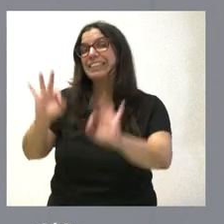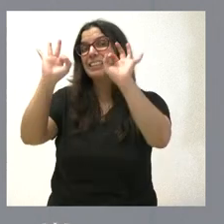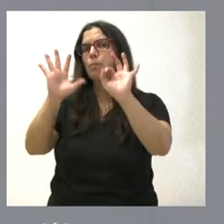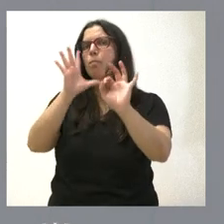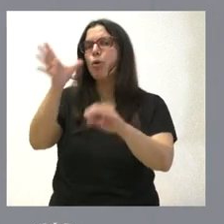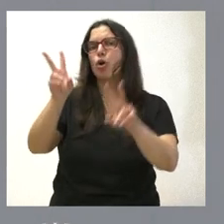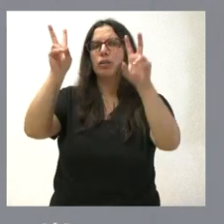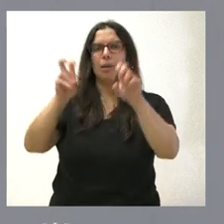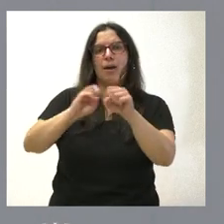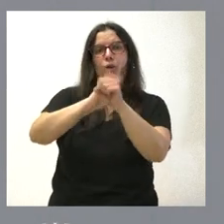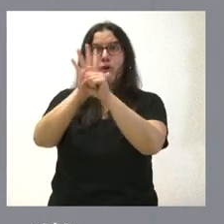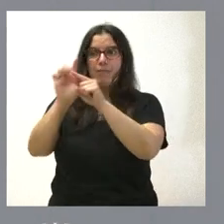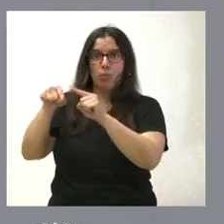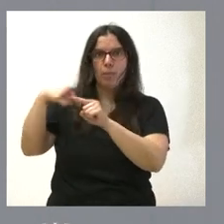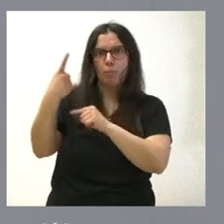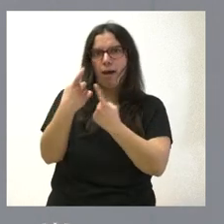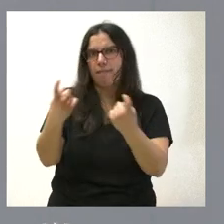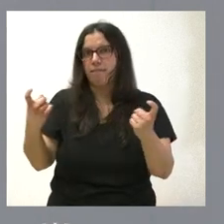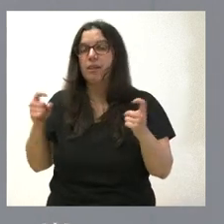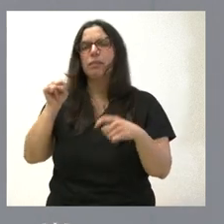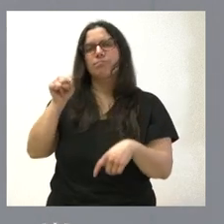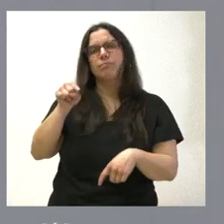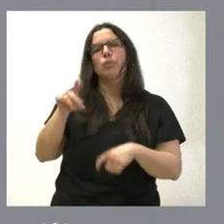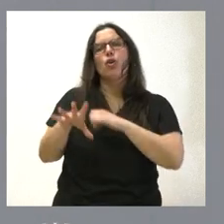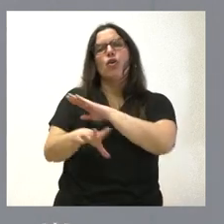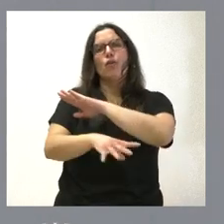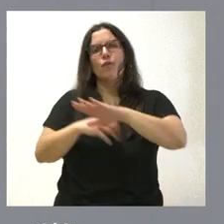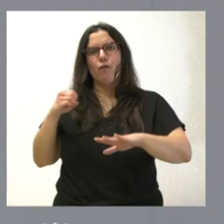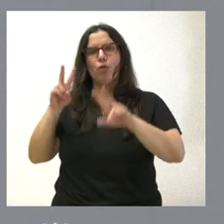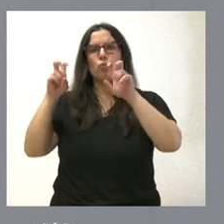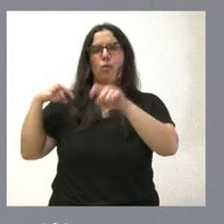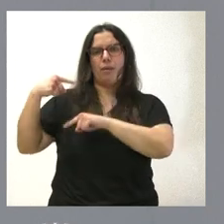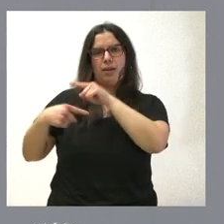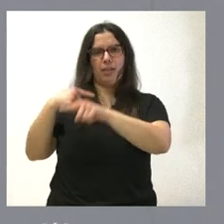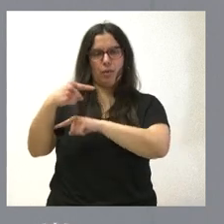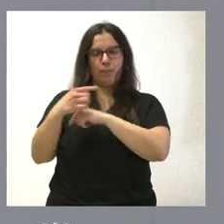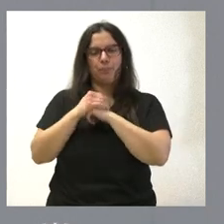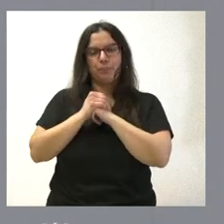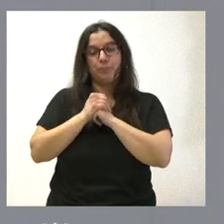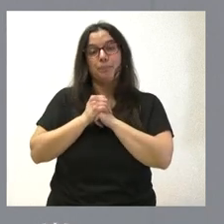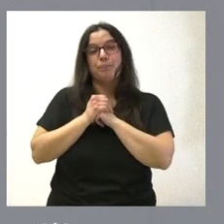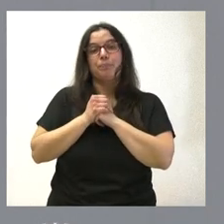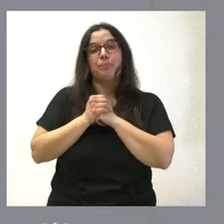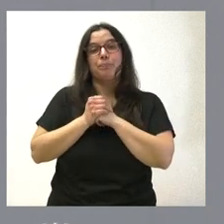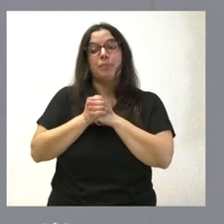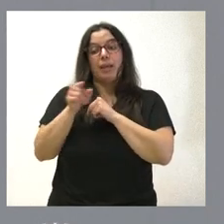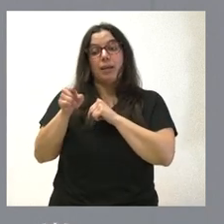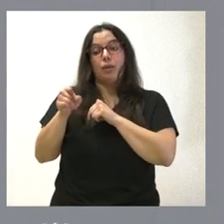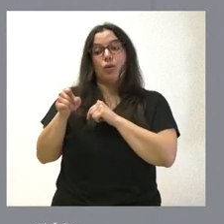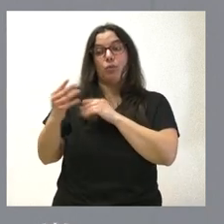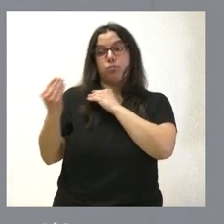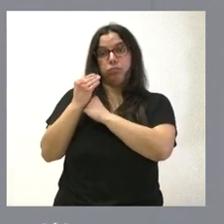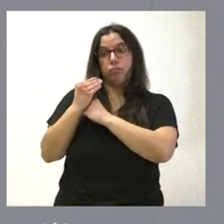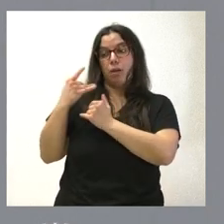consecuencia de la salida de la pandemia que son los fondos que tienen que ver con esta nueva generación de La Unión Europea a medida en que se van gestionando los